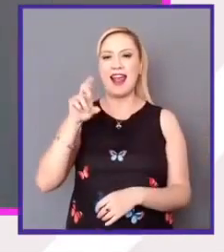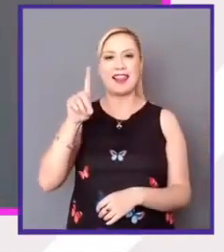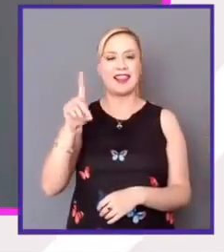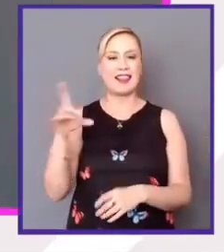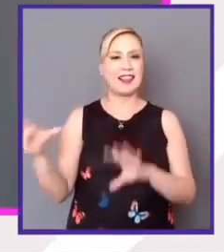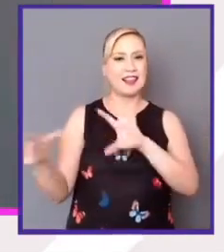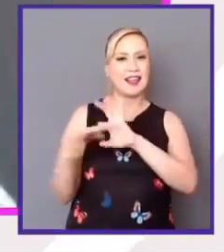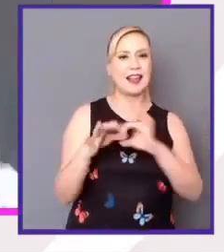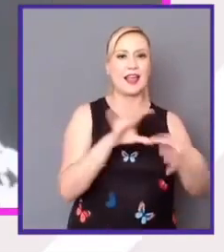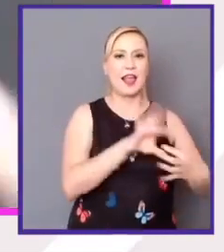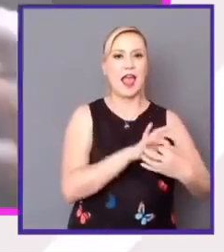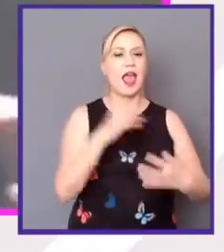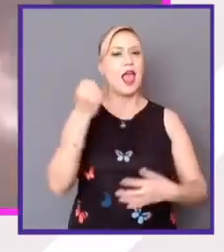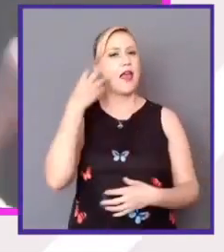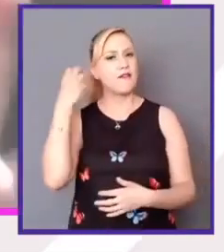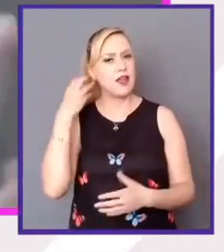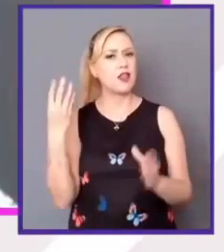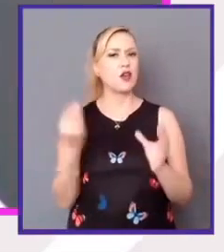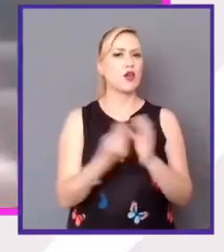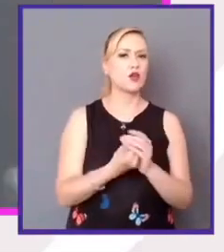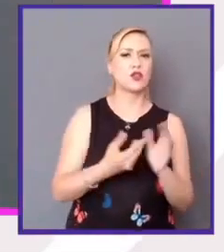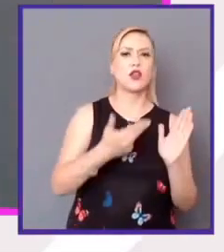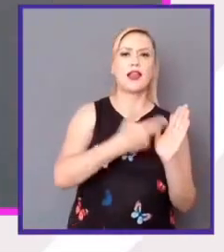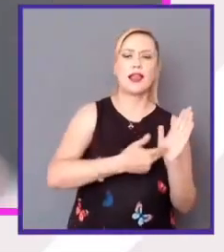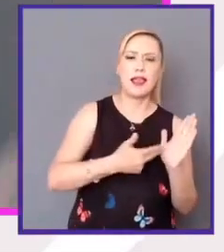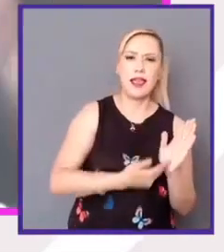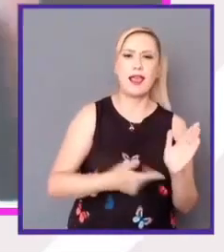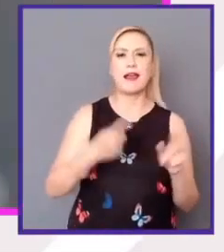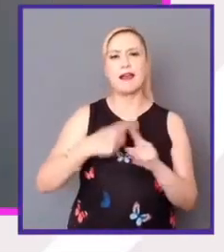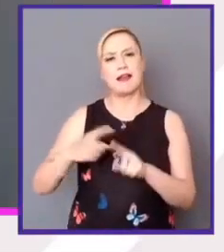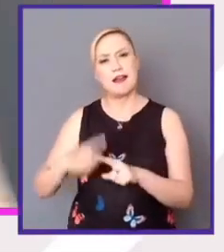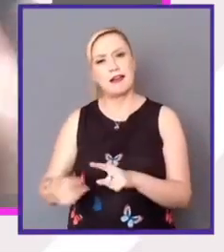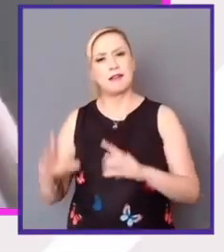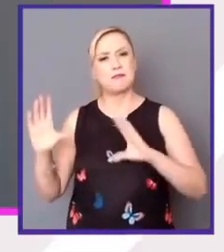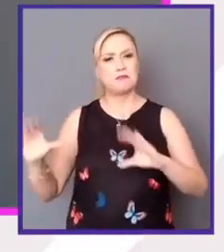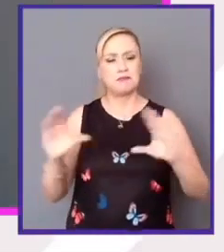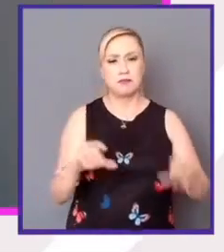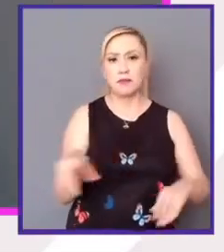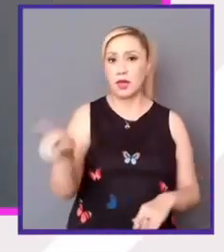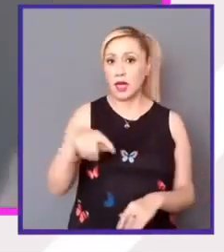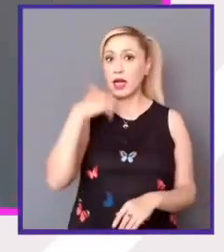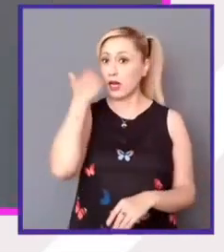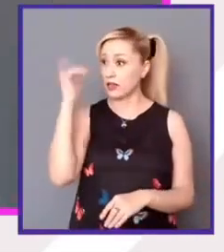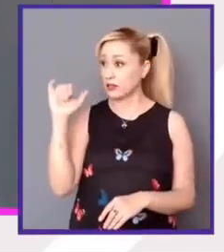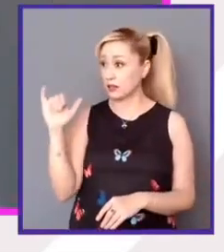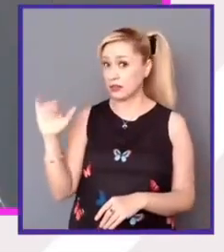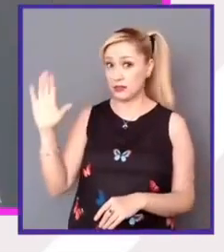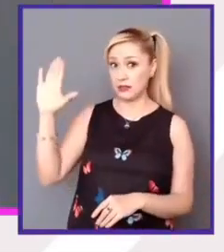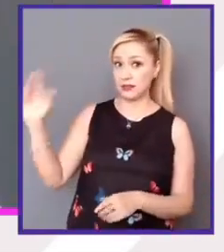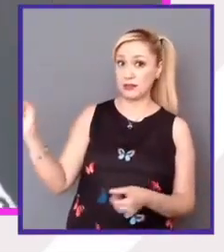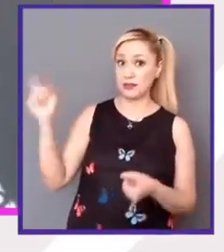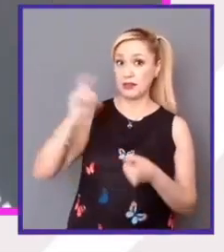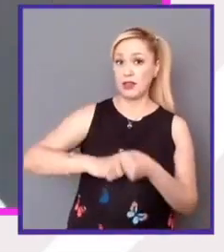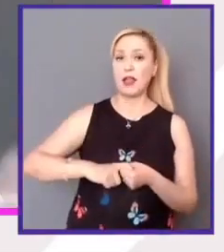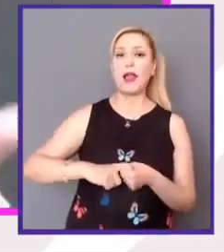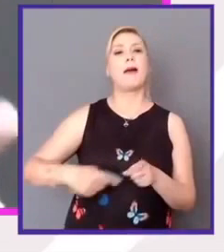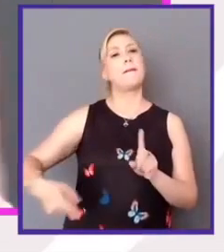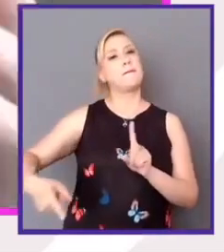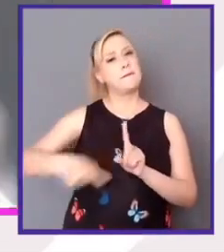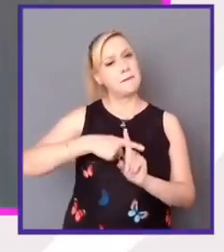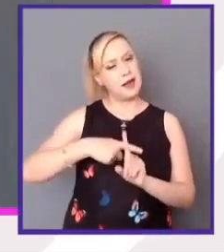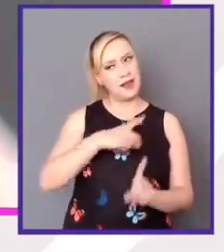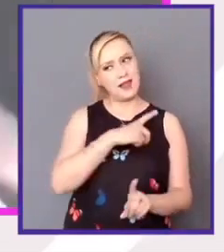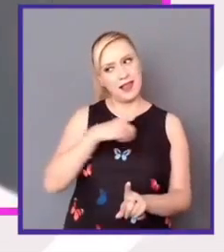eventos, talleres y proyectos, y por otro lado también funciona como un distintivo, ¿no? Las empresas que quieren ser parte del Gran Acuerdo tienen que pasar por ciertos